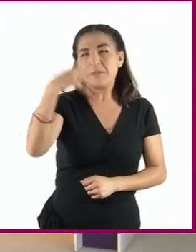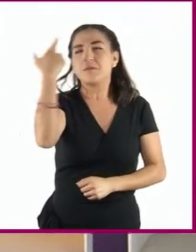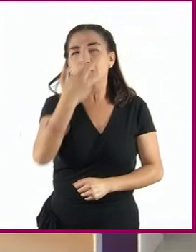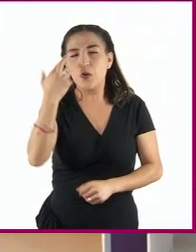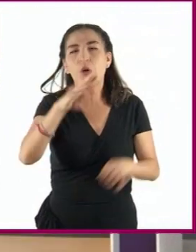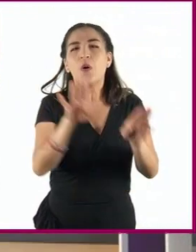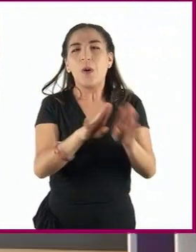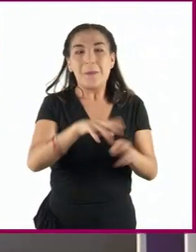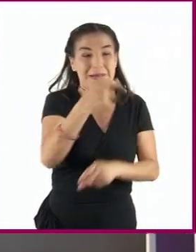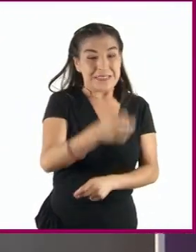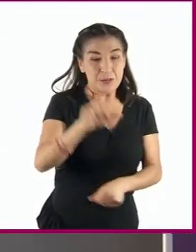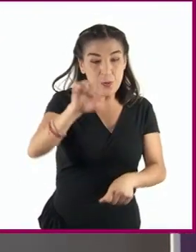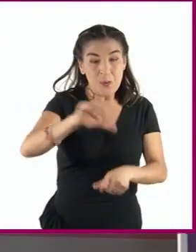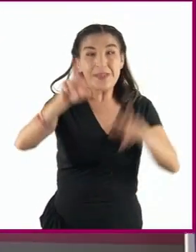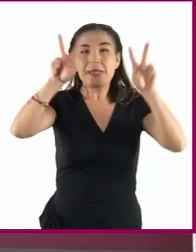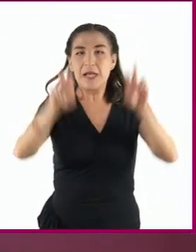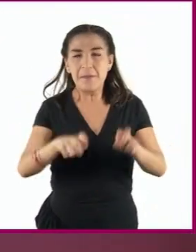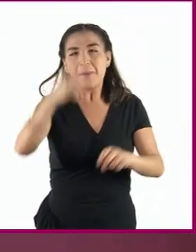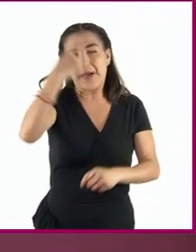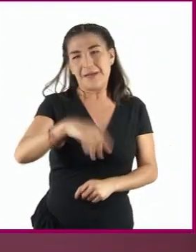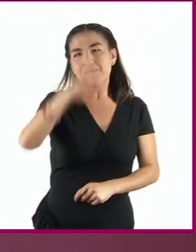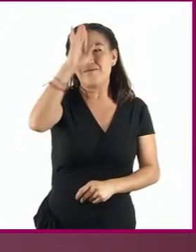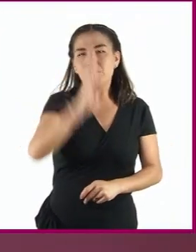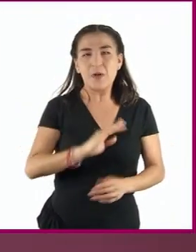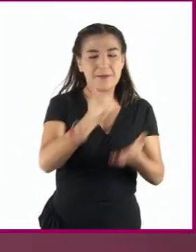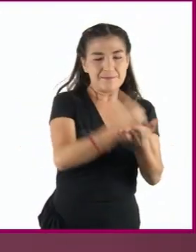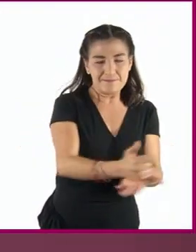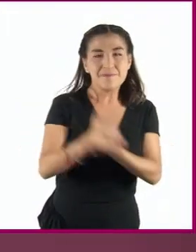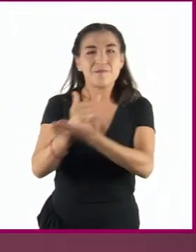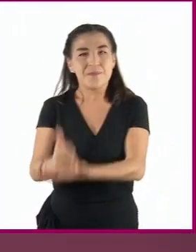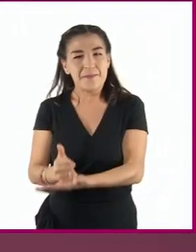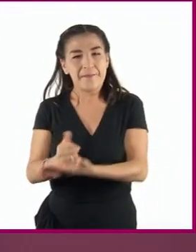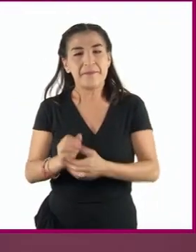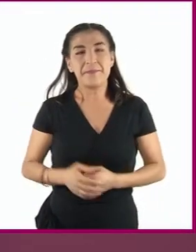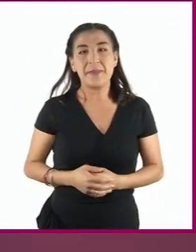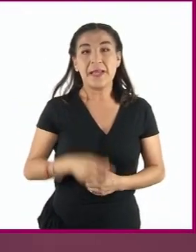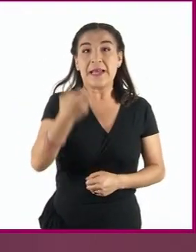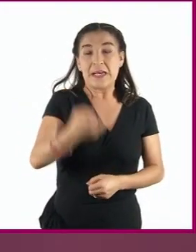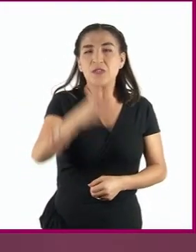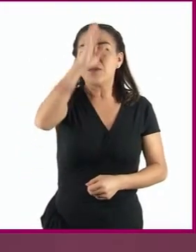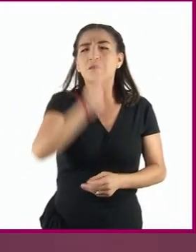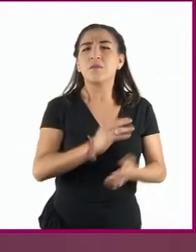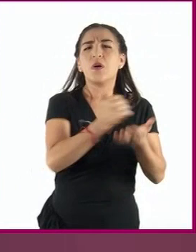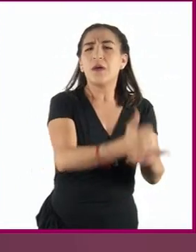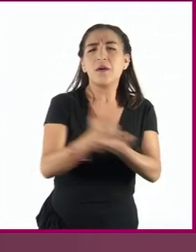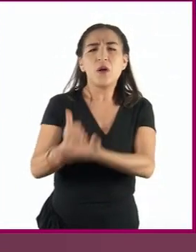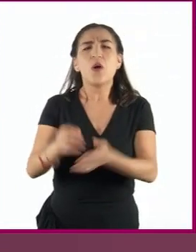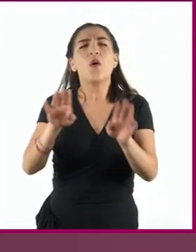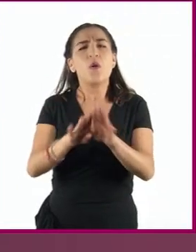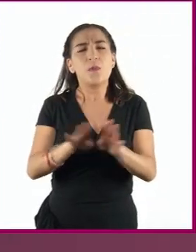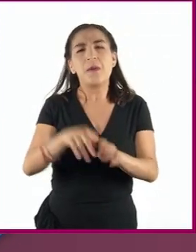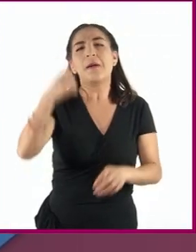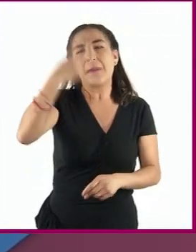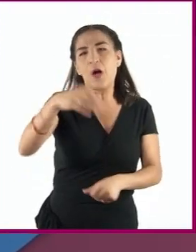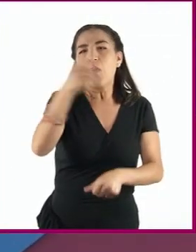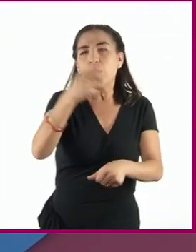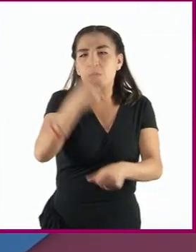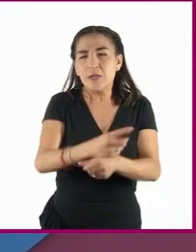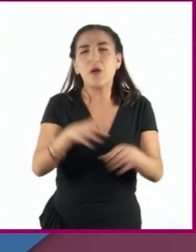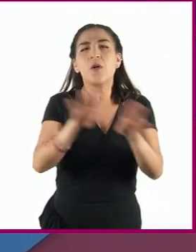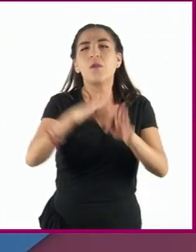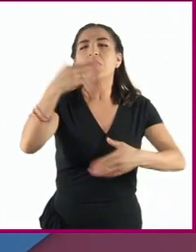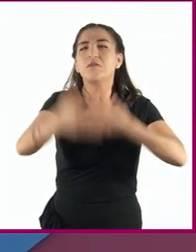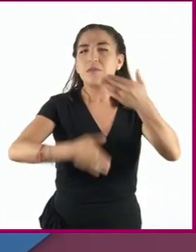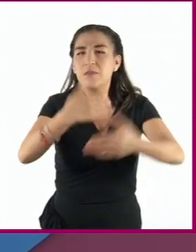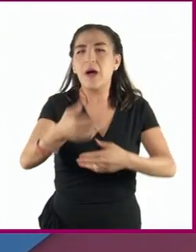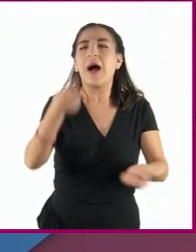cada fase del tema y seamos mediadoras y mediadores. La mediación puede ser una oportunidad para desarrollar capacidades